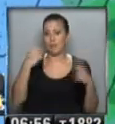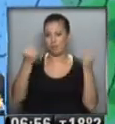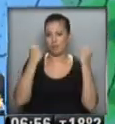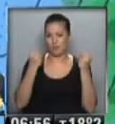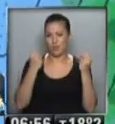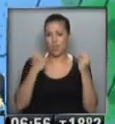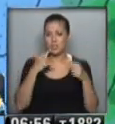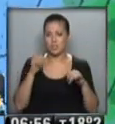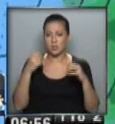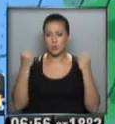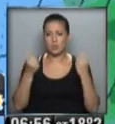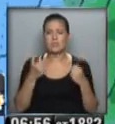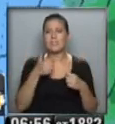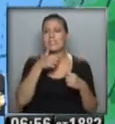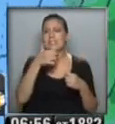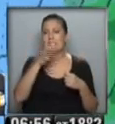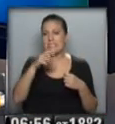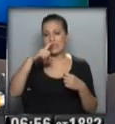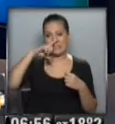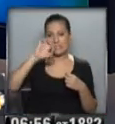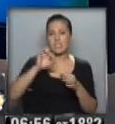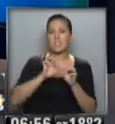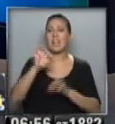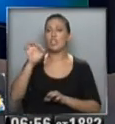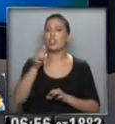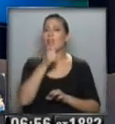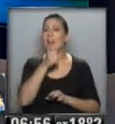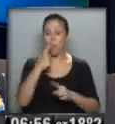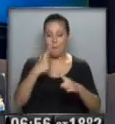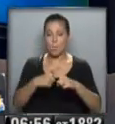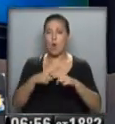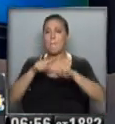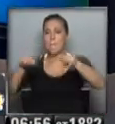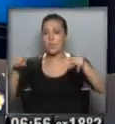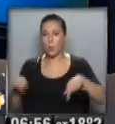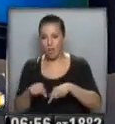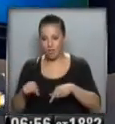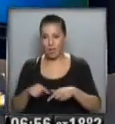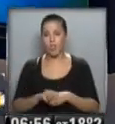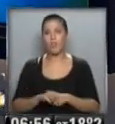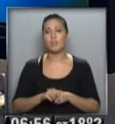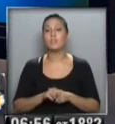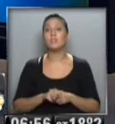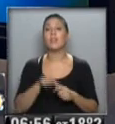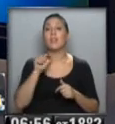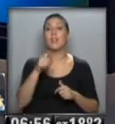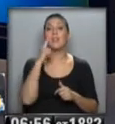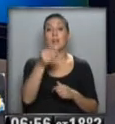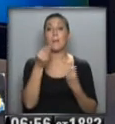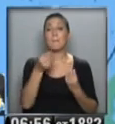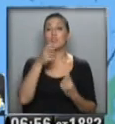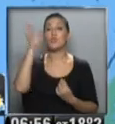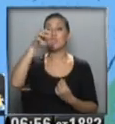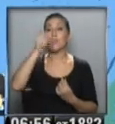¿eh? Fuerte, 60, 70 litros de agua por metro cuadrado. Sábado, ¿qué pasa? Aquí están las lluvias para